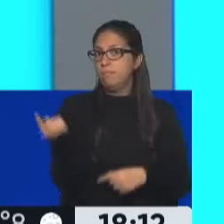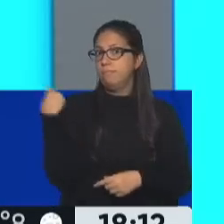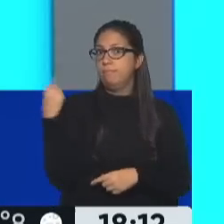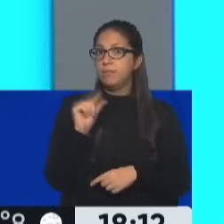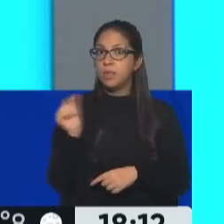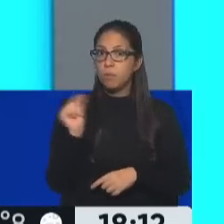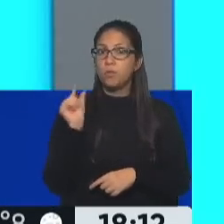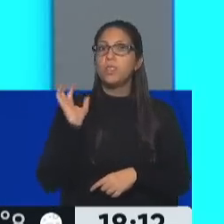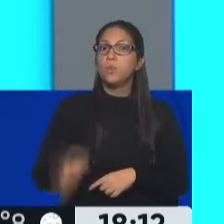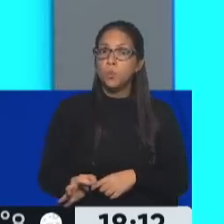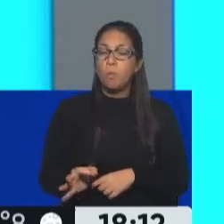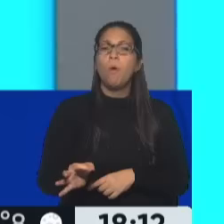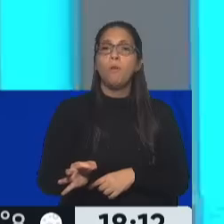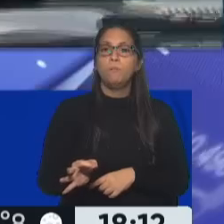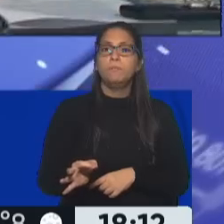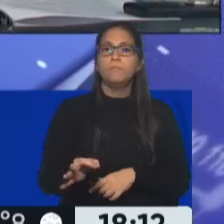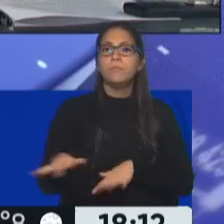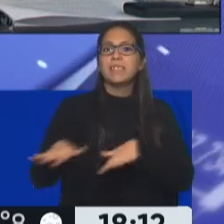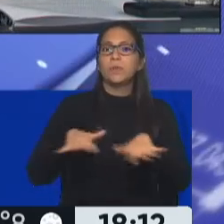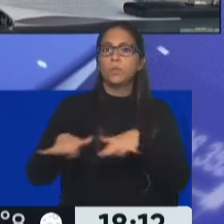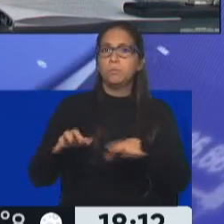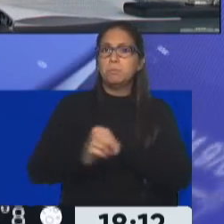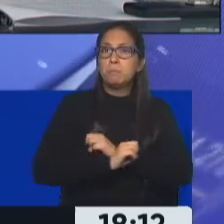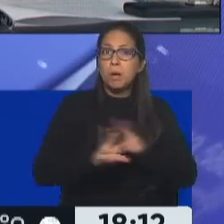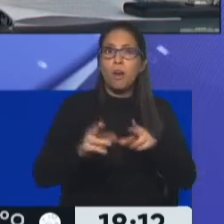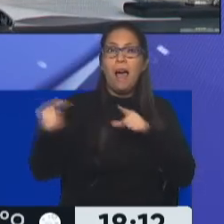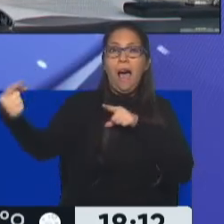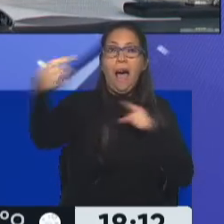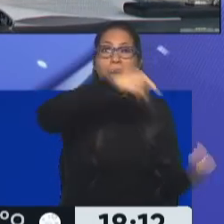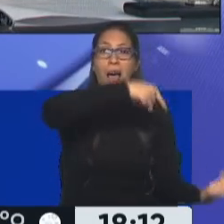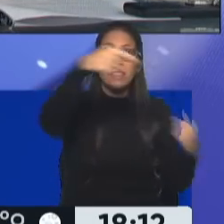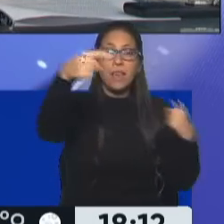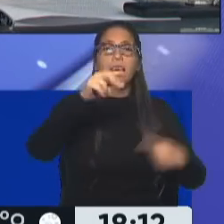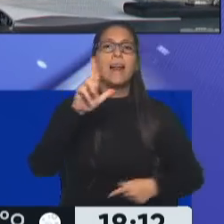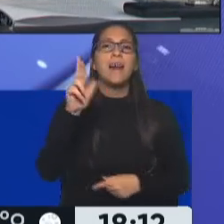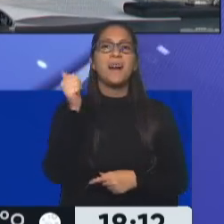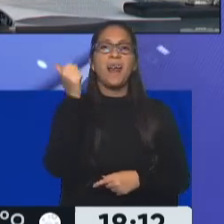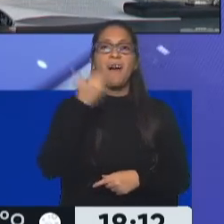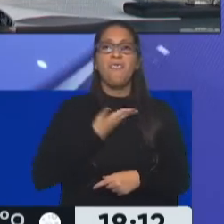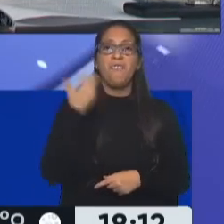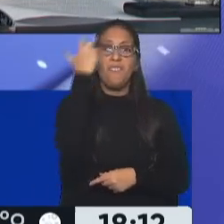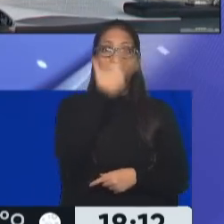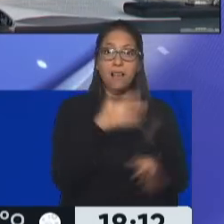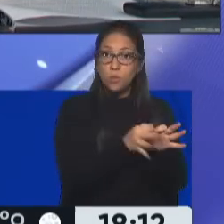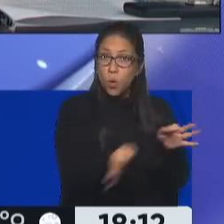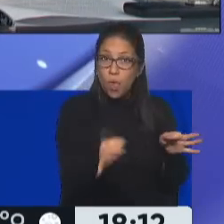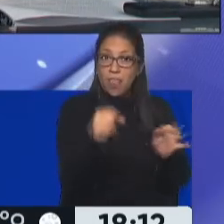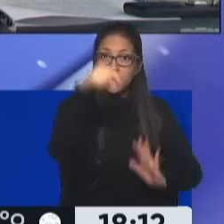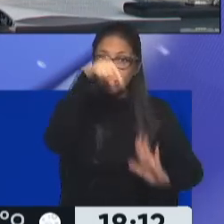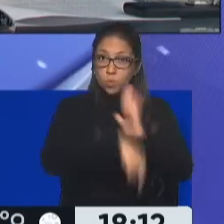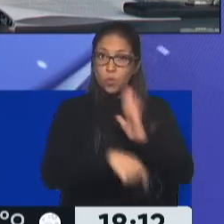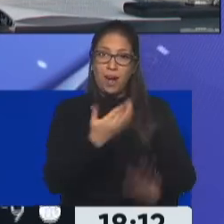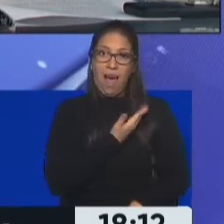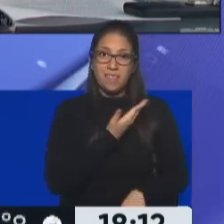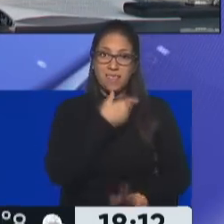horas lo que se registró fue que se intensificaron incluso los ataques en Rafah, que recordemos es esta ciudad al sur de la